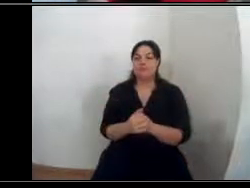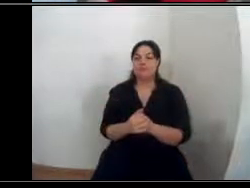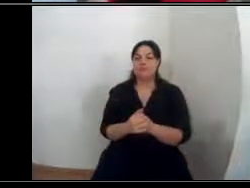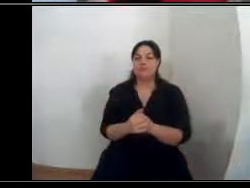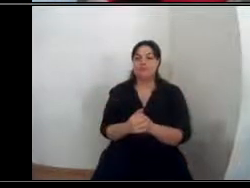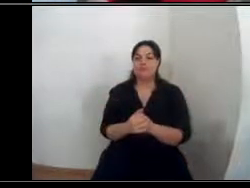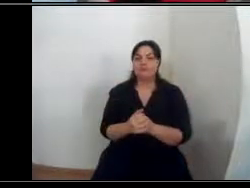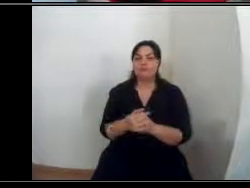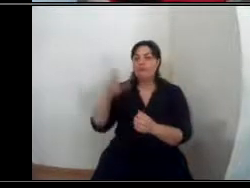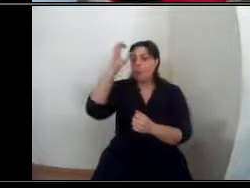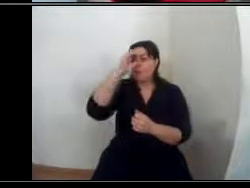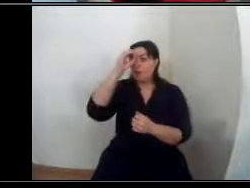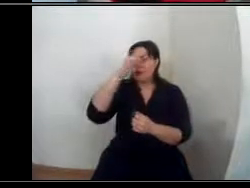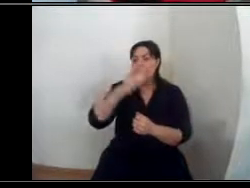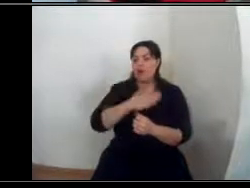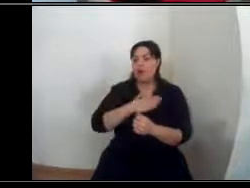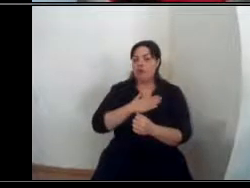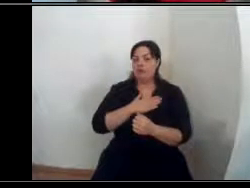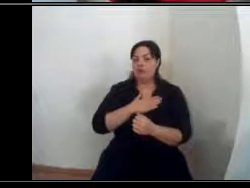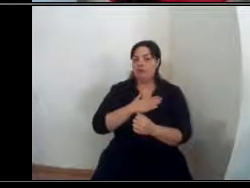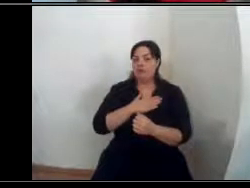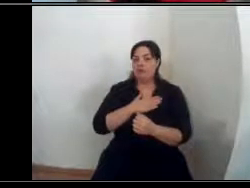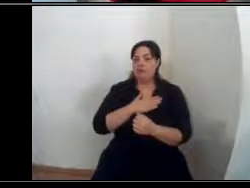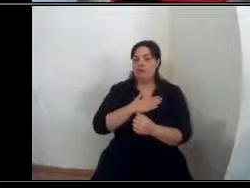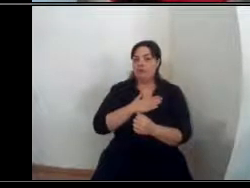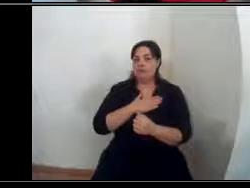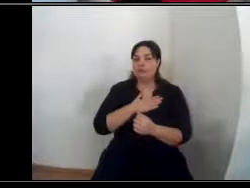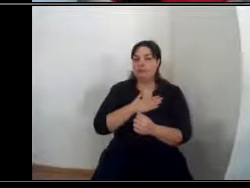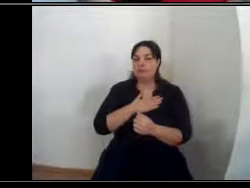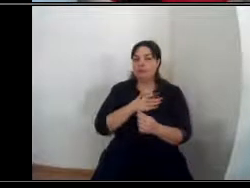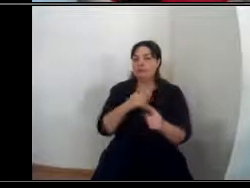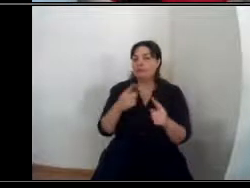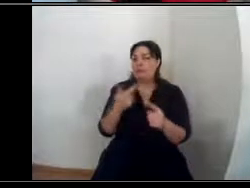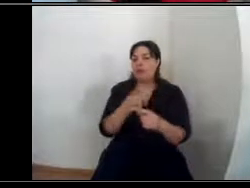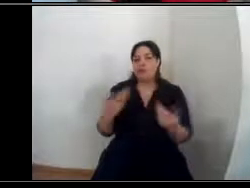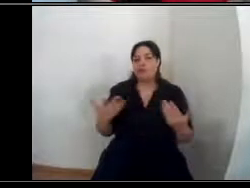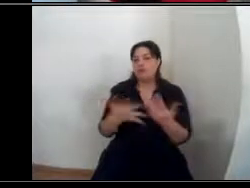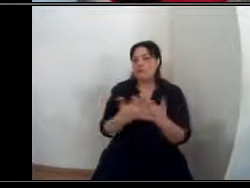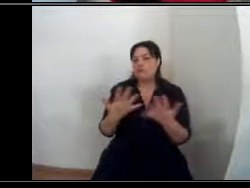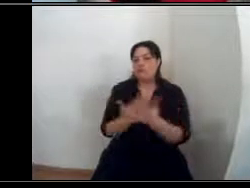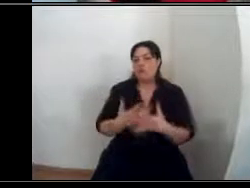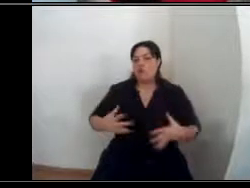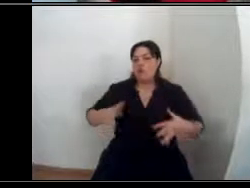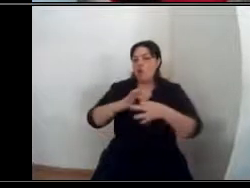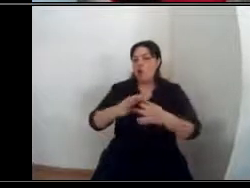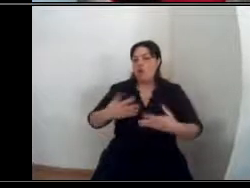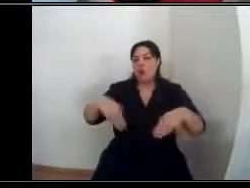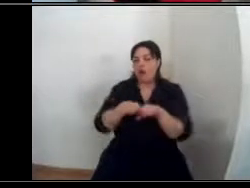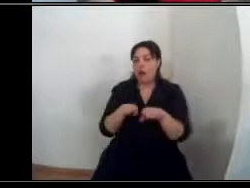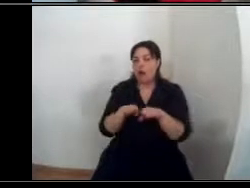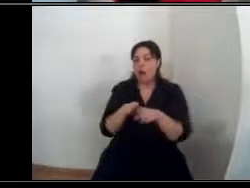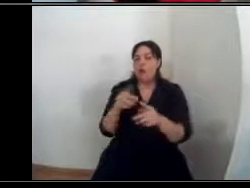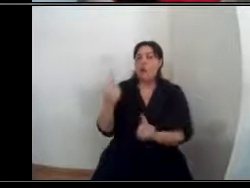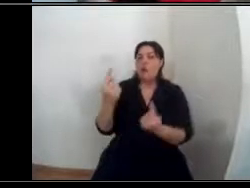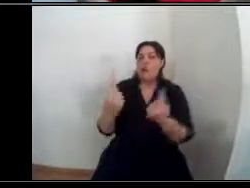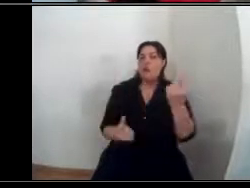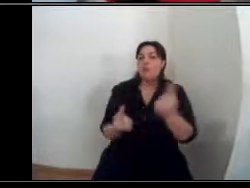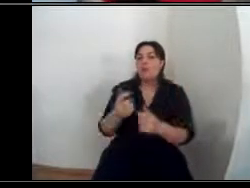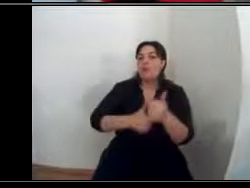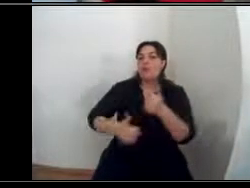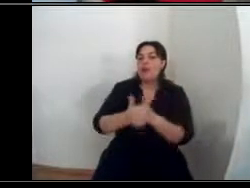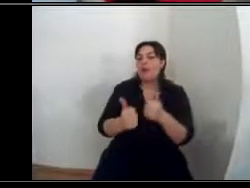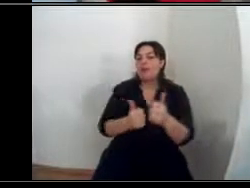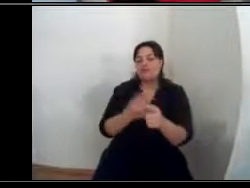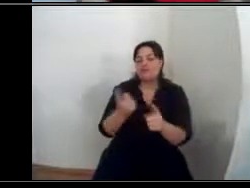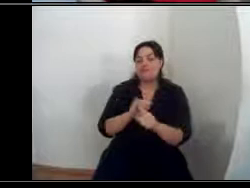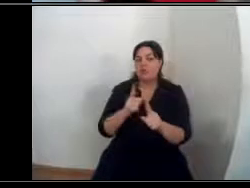esa es mi opinión. Creo que debe ser un tándem entre las dos partes. No lo veo ni como uno ni como el otro. Creo que es un conjunto